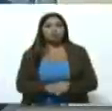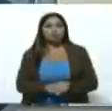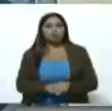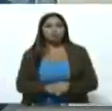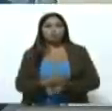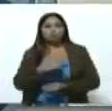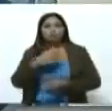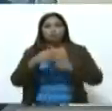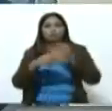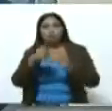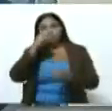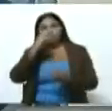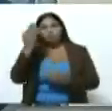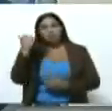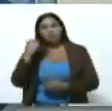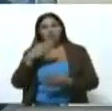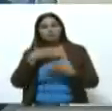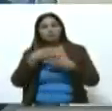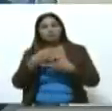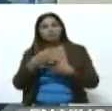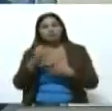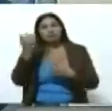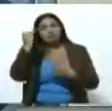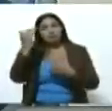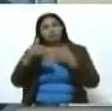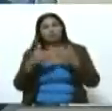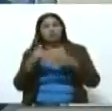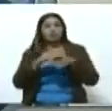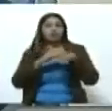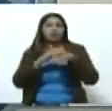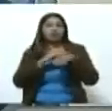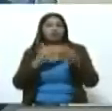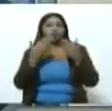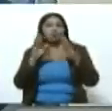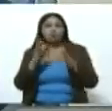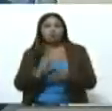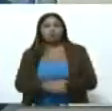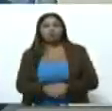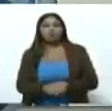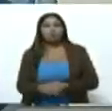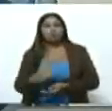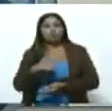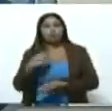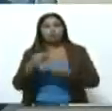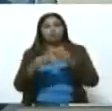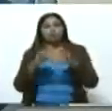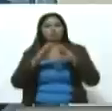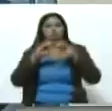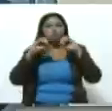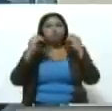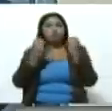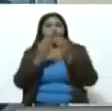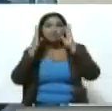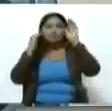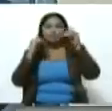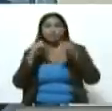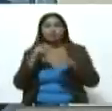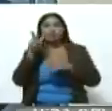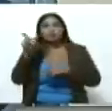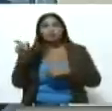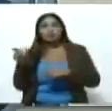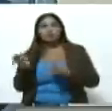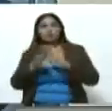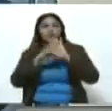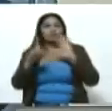Creamos el año pasado la División de Inteligencia Antidrogas del Ministerio Público. Creamos también la Oficina de Atención a la Víctima en materia de